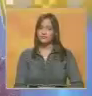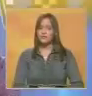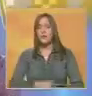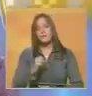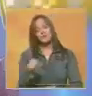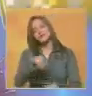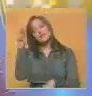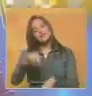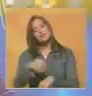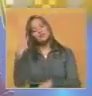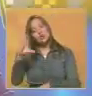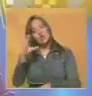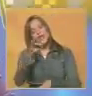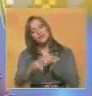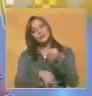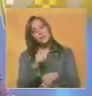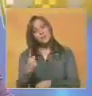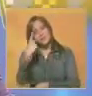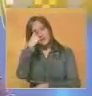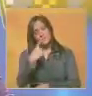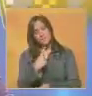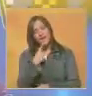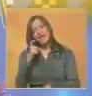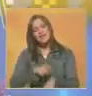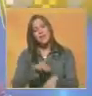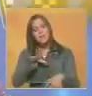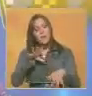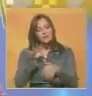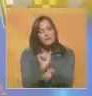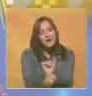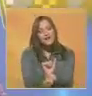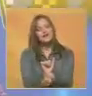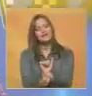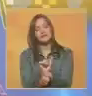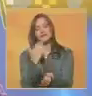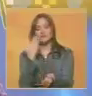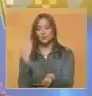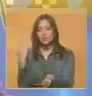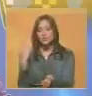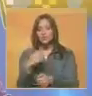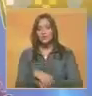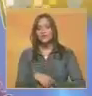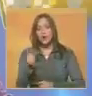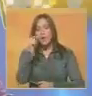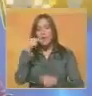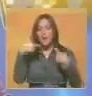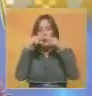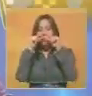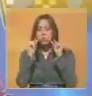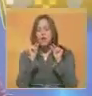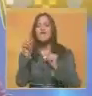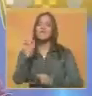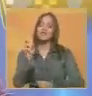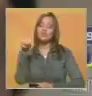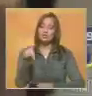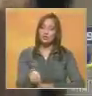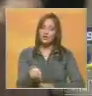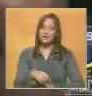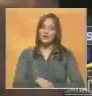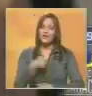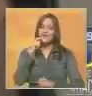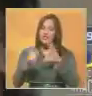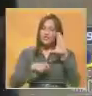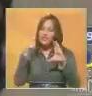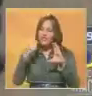La Policía Nacional de Colombia reveló las primeras imágenes del momento de la captura de Maximiliano Bonilla Orozco, alias El Valenciano, en Venezuela. En el